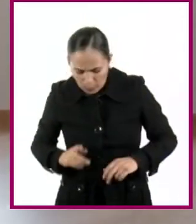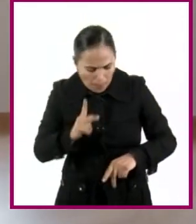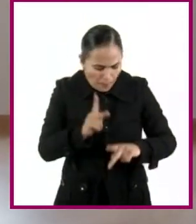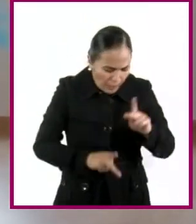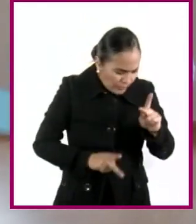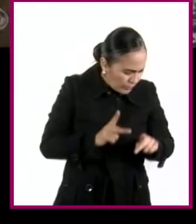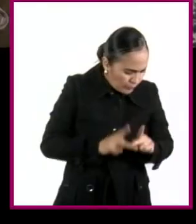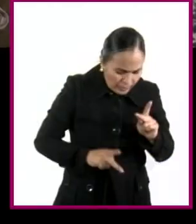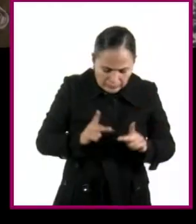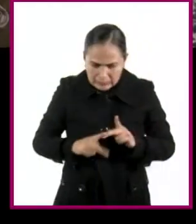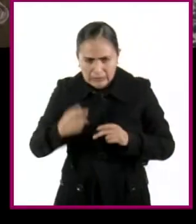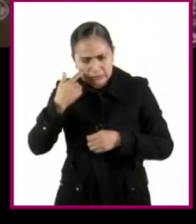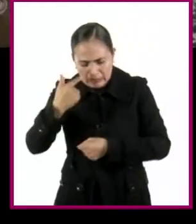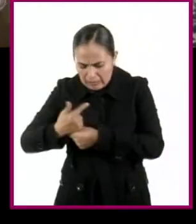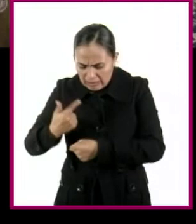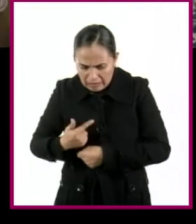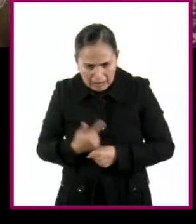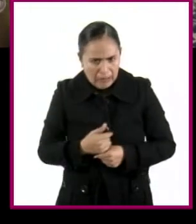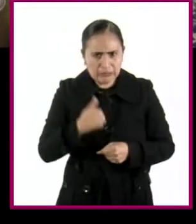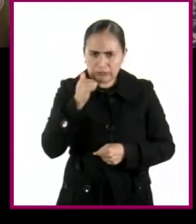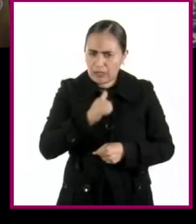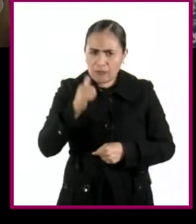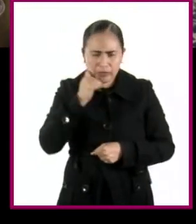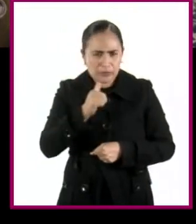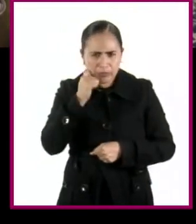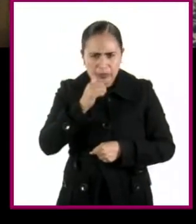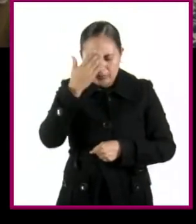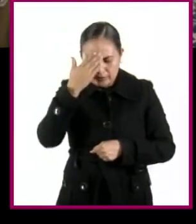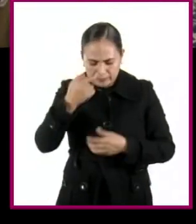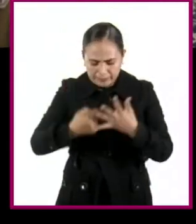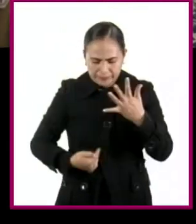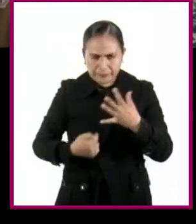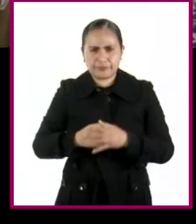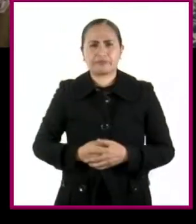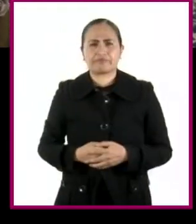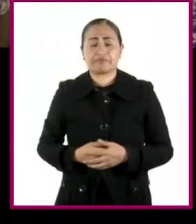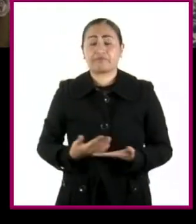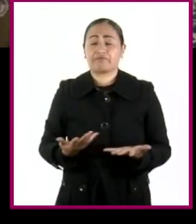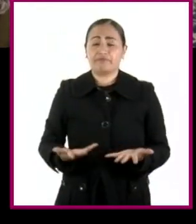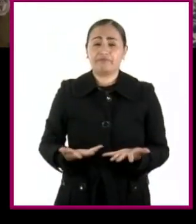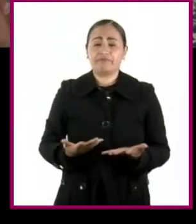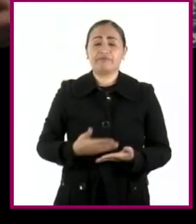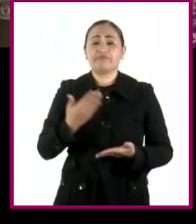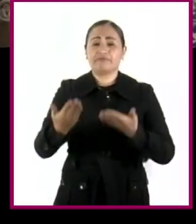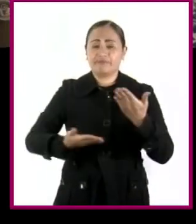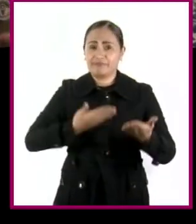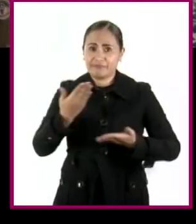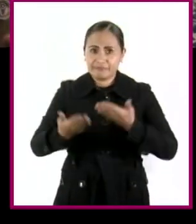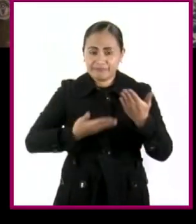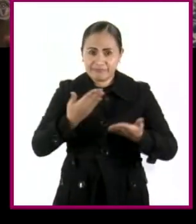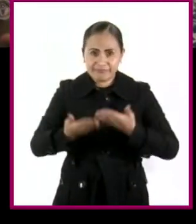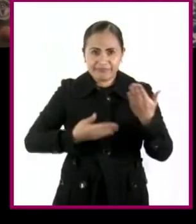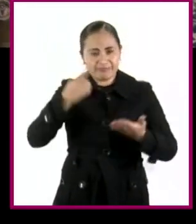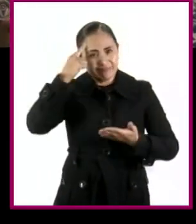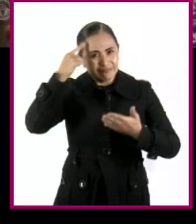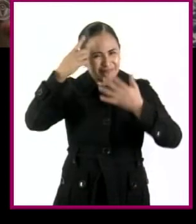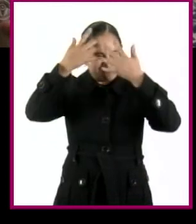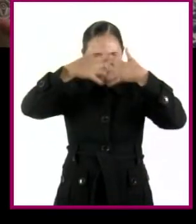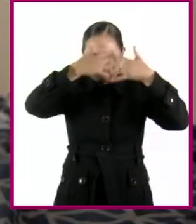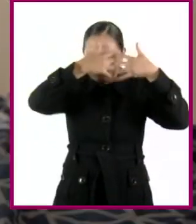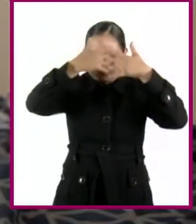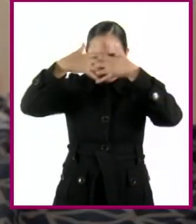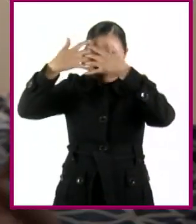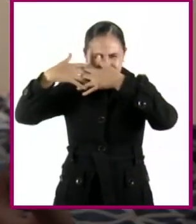cada momento. Gracias, Agata. Órale, ¿cómo ven? La danza activa muchísimos procesos en nuestro